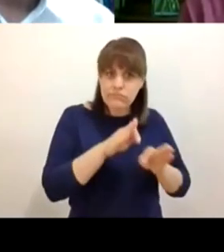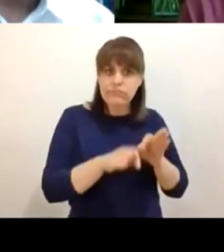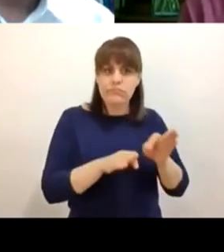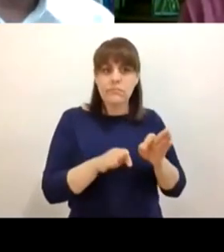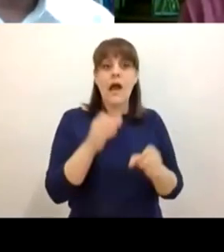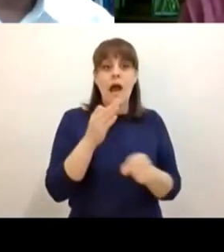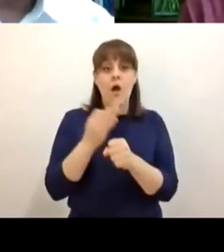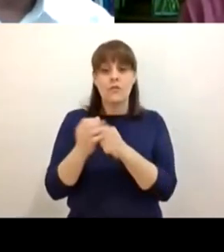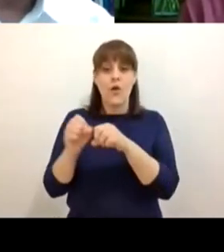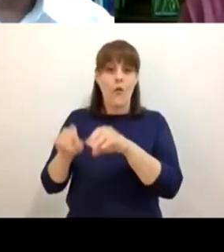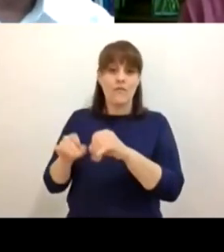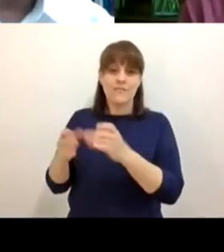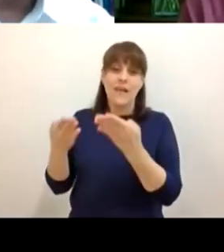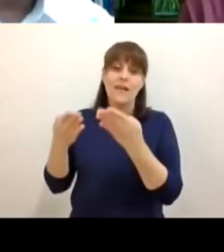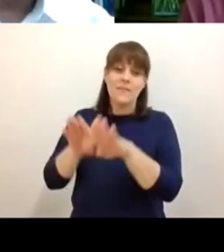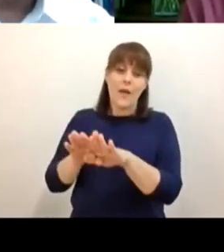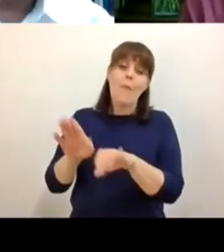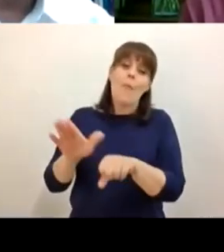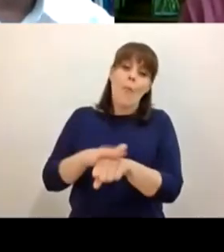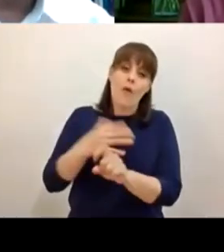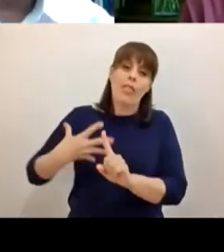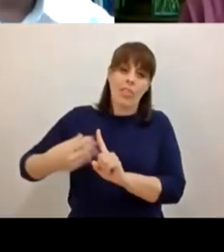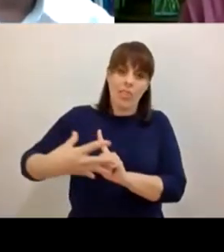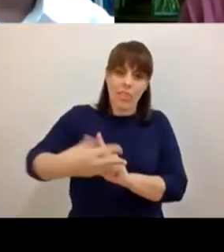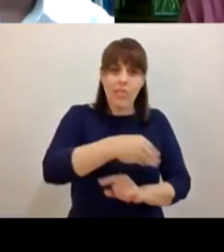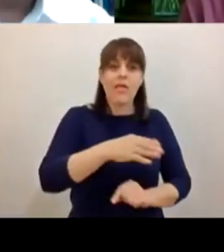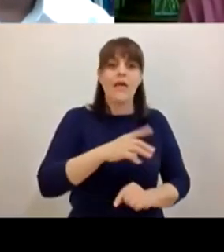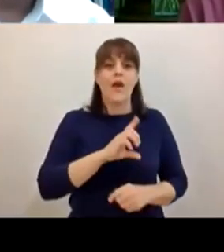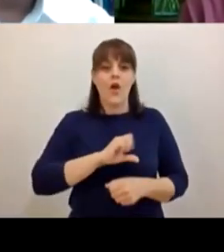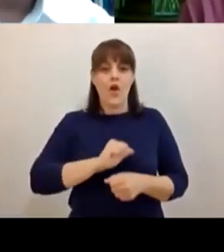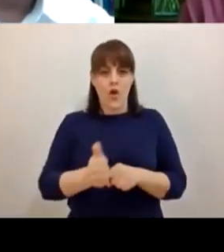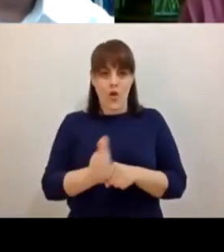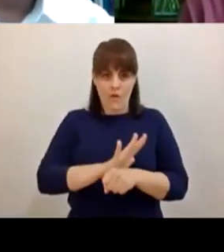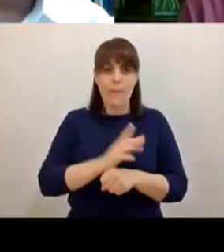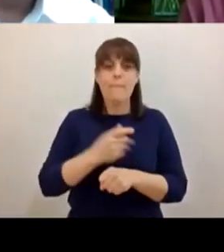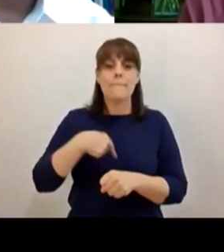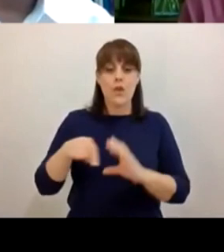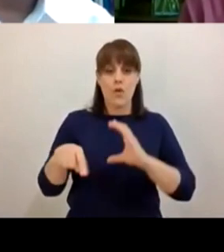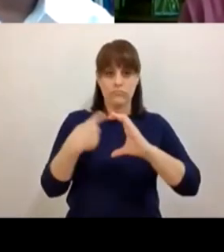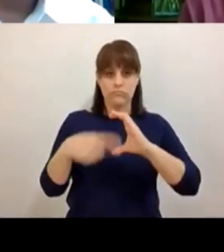cerradas por cuestiones de pandemia, pero nos pueden mandar un correo a